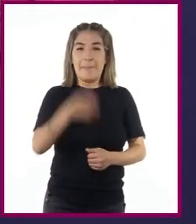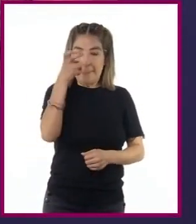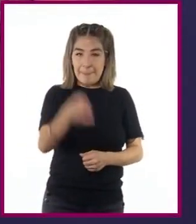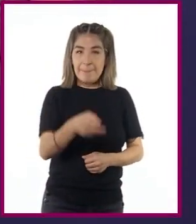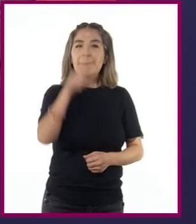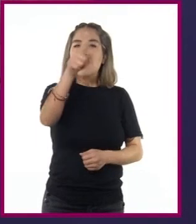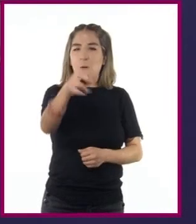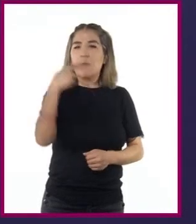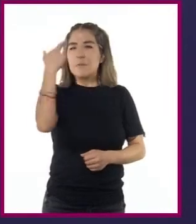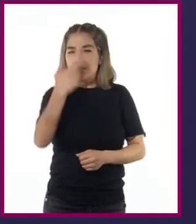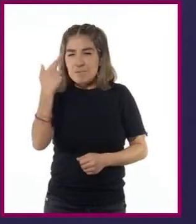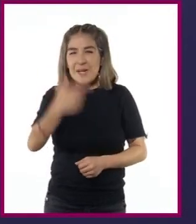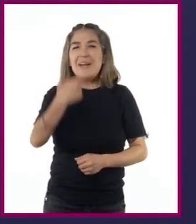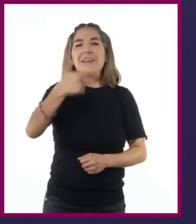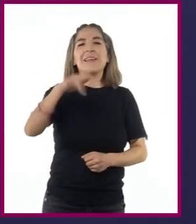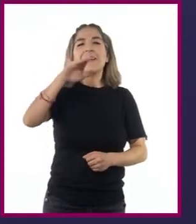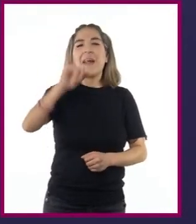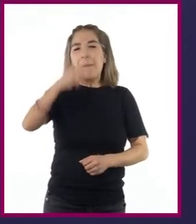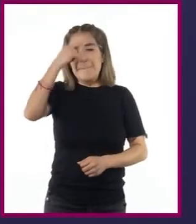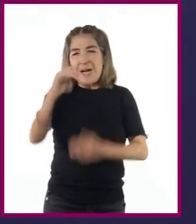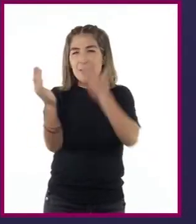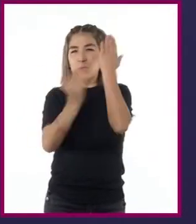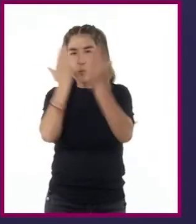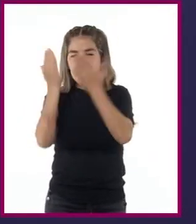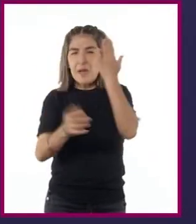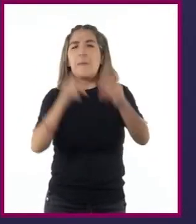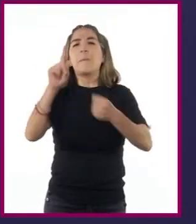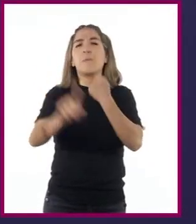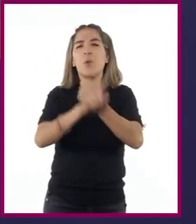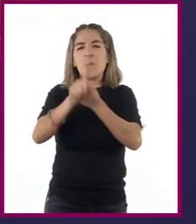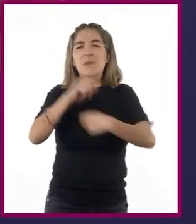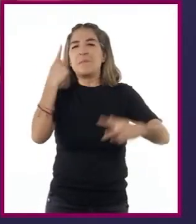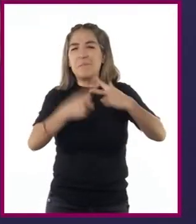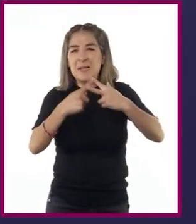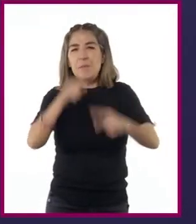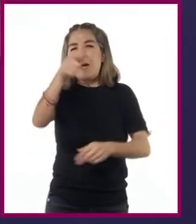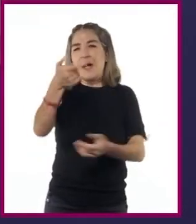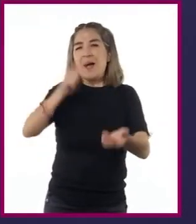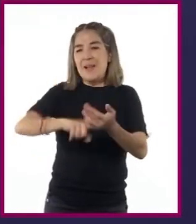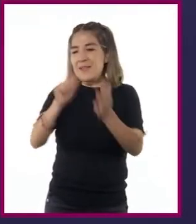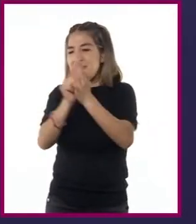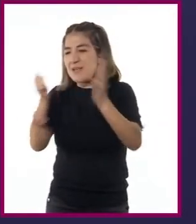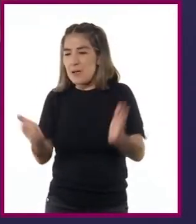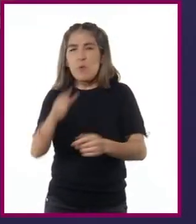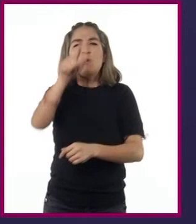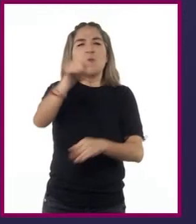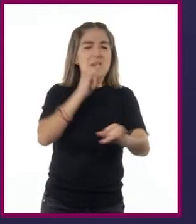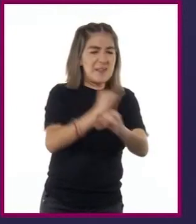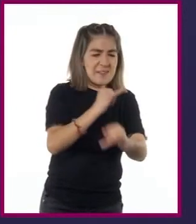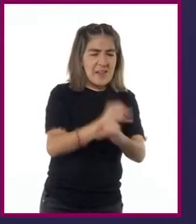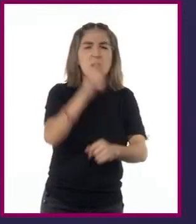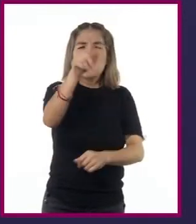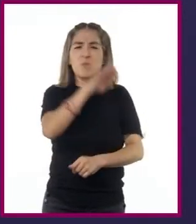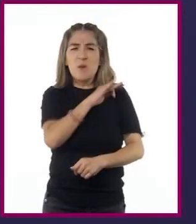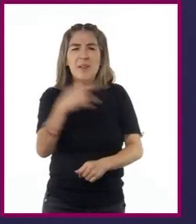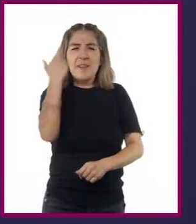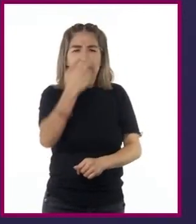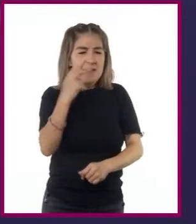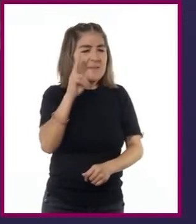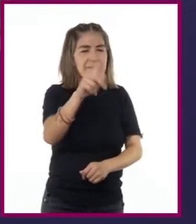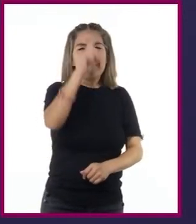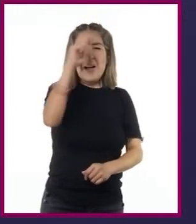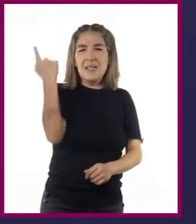Consulten guías de estudio, problemas en libros de texto, simuladores en línea o sitios de